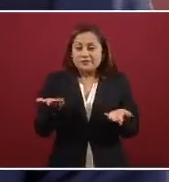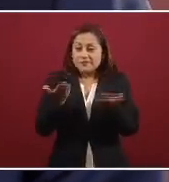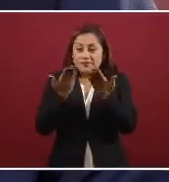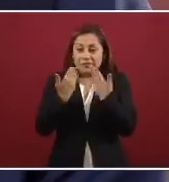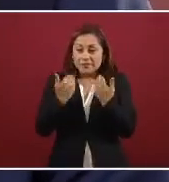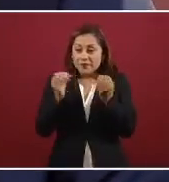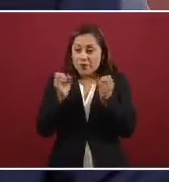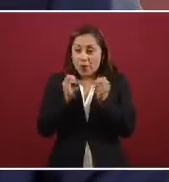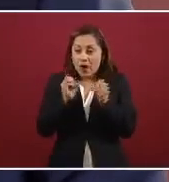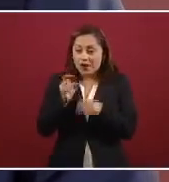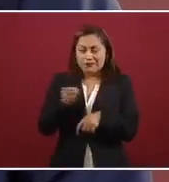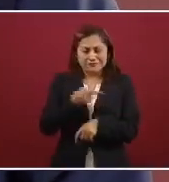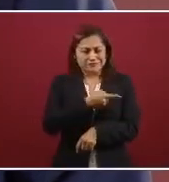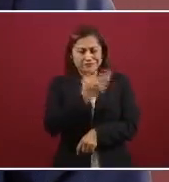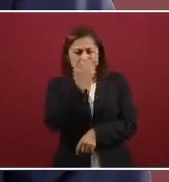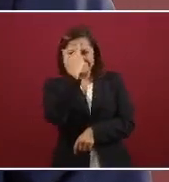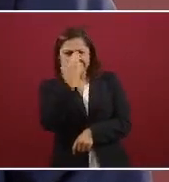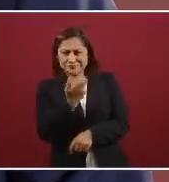ninguna razón.